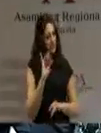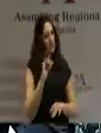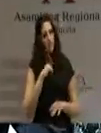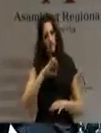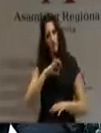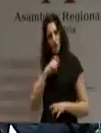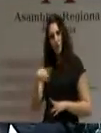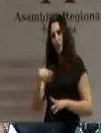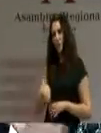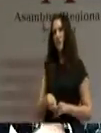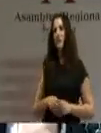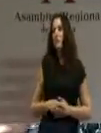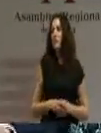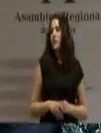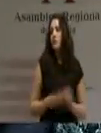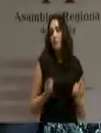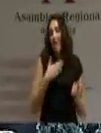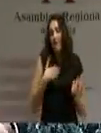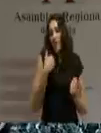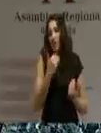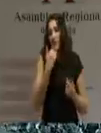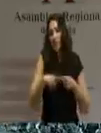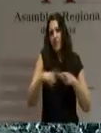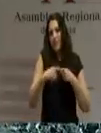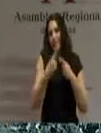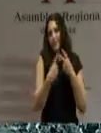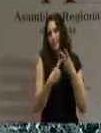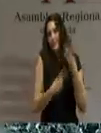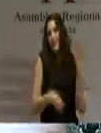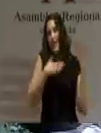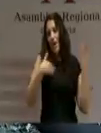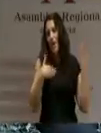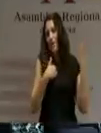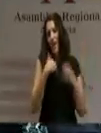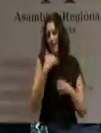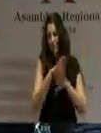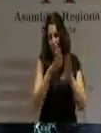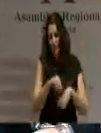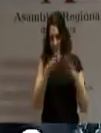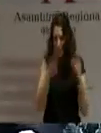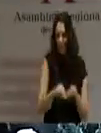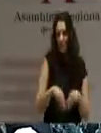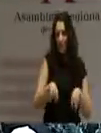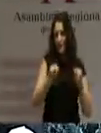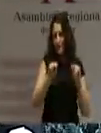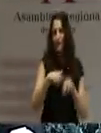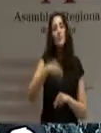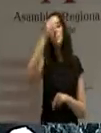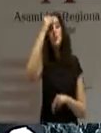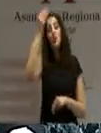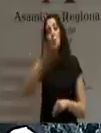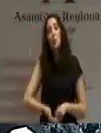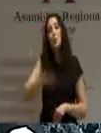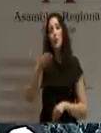presidente. Podría o querría decir muchas cosas, pero se me acaba. Yo creo que lo importante es